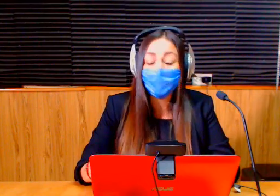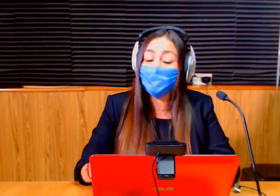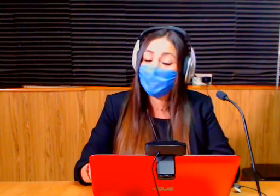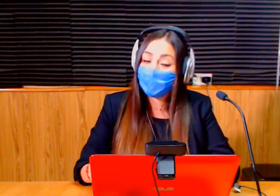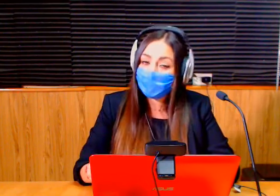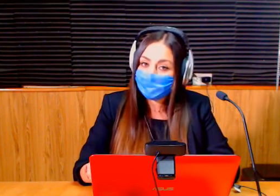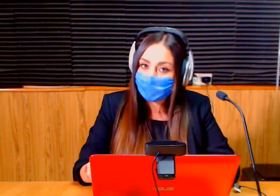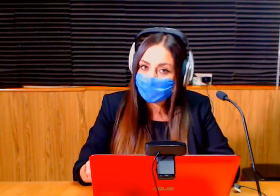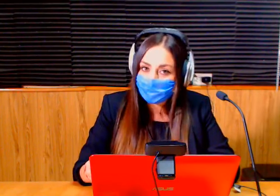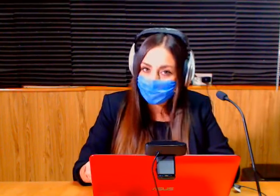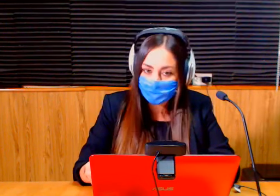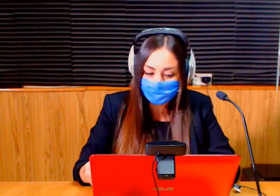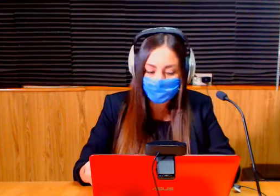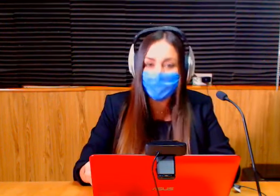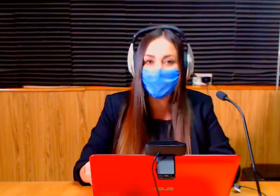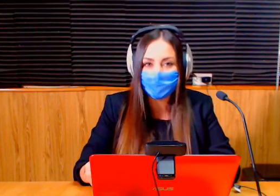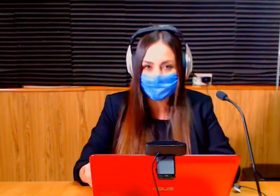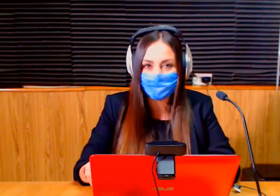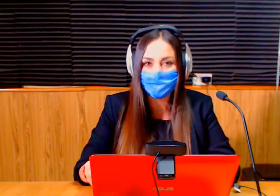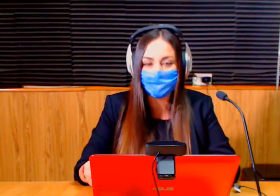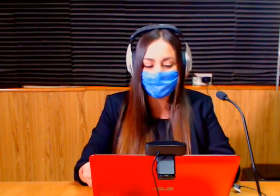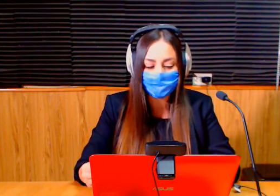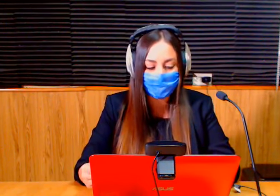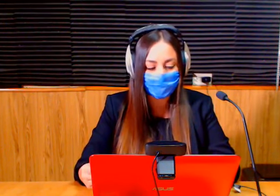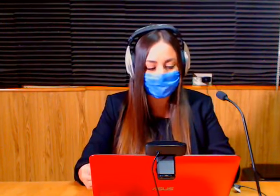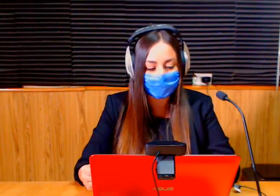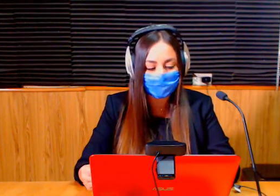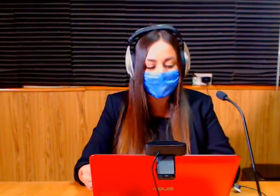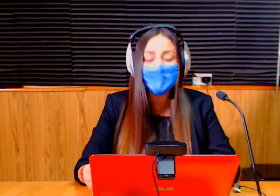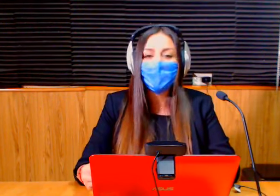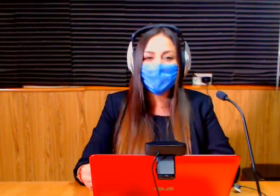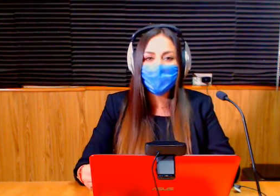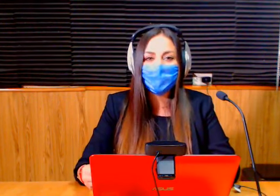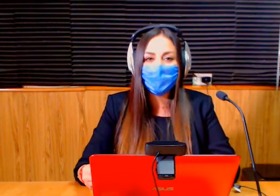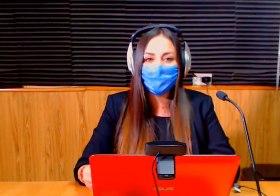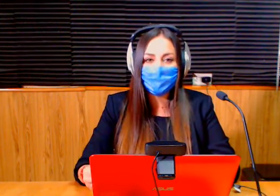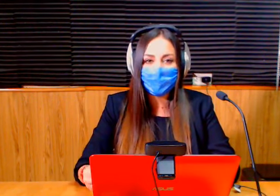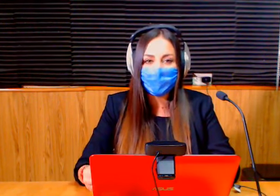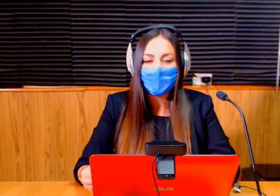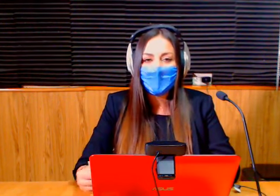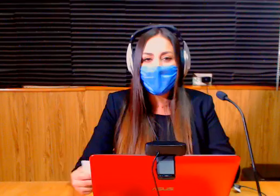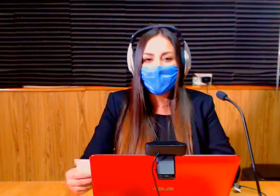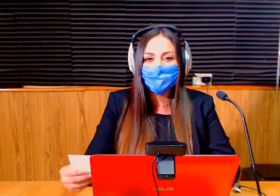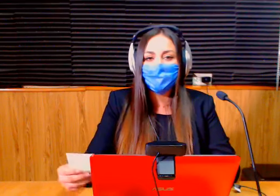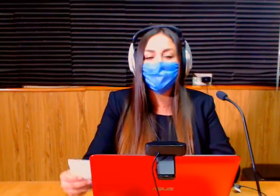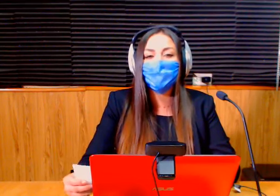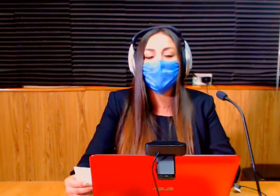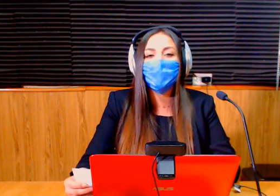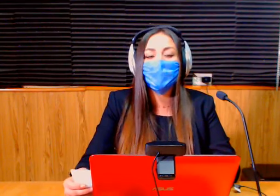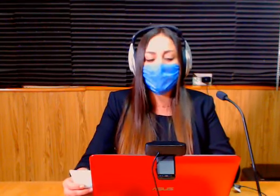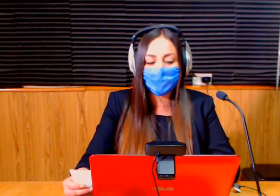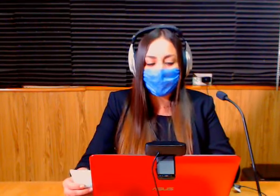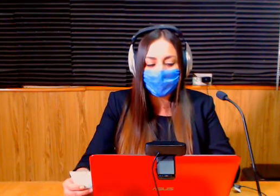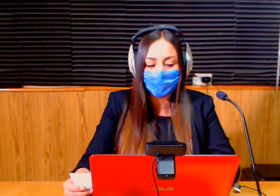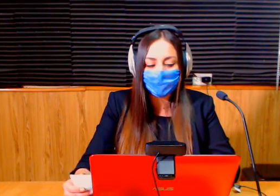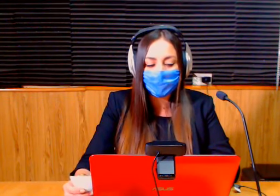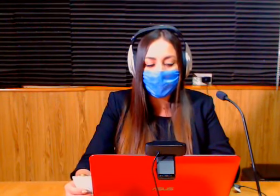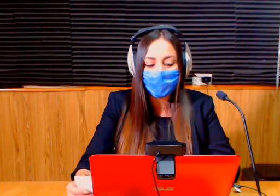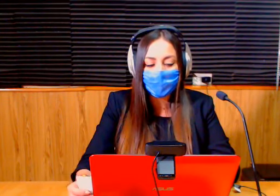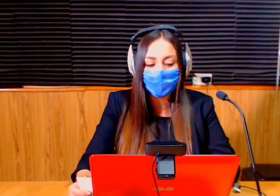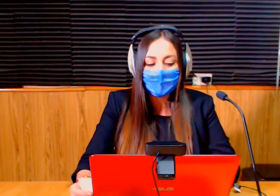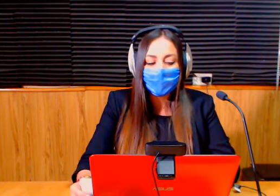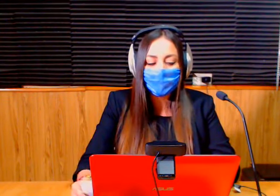les va a interesar mucho esta información. Así que quédense con nosotros, muy buenas tardes. Y doy la cordial bienvenida al Instituto Tecnológico Superior